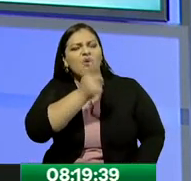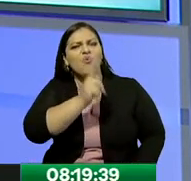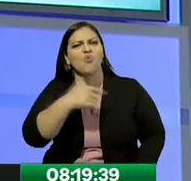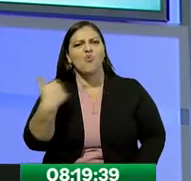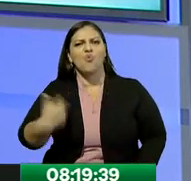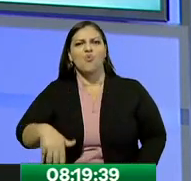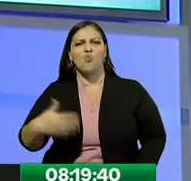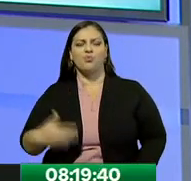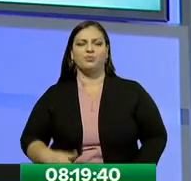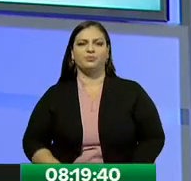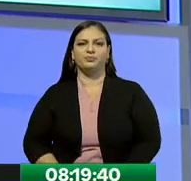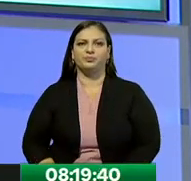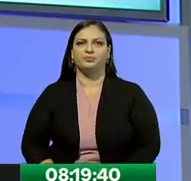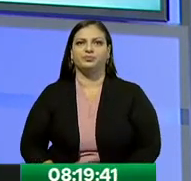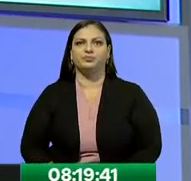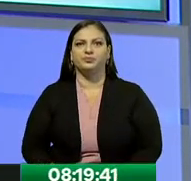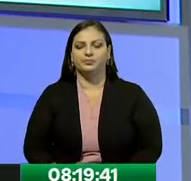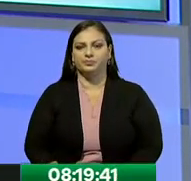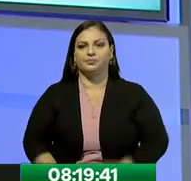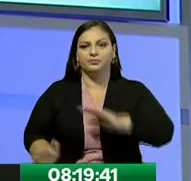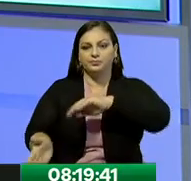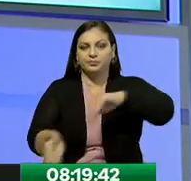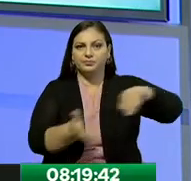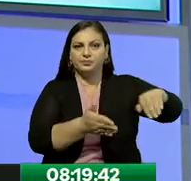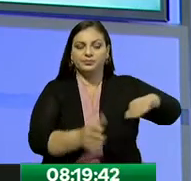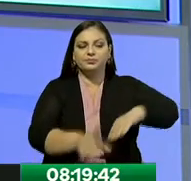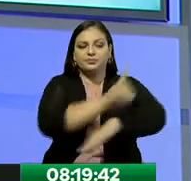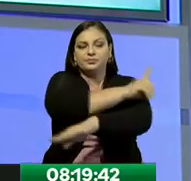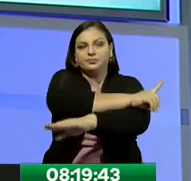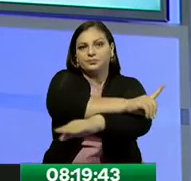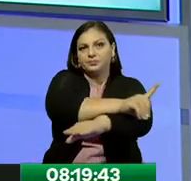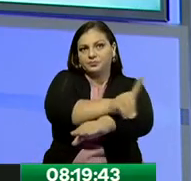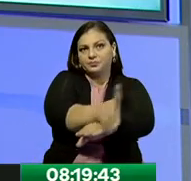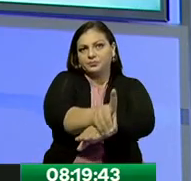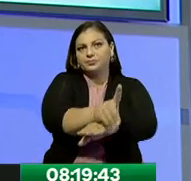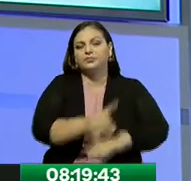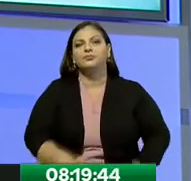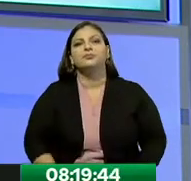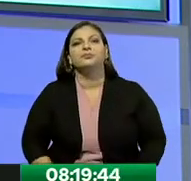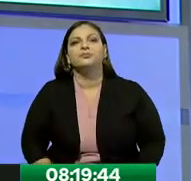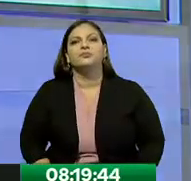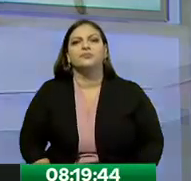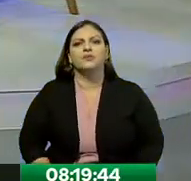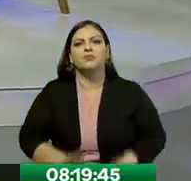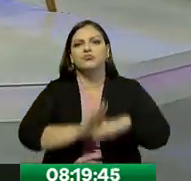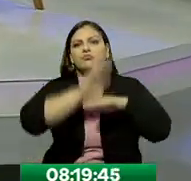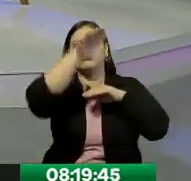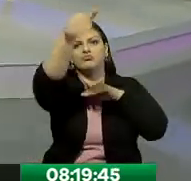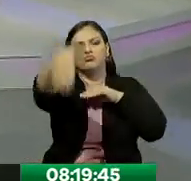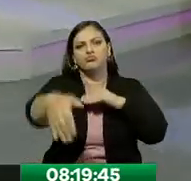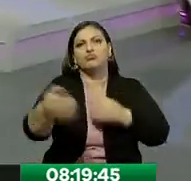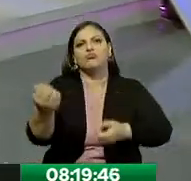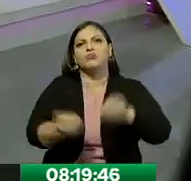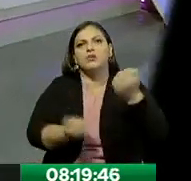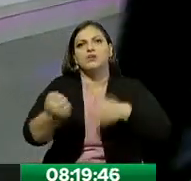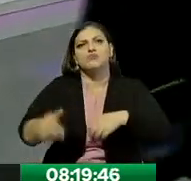del alcohol. Mientras tanto, en la vía a Daule también se registró un accidente en un paso a desnivel.